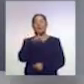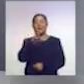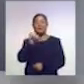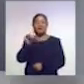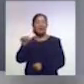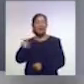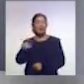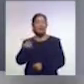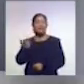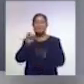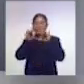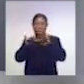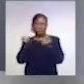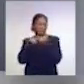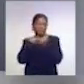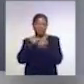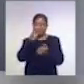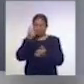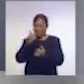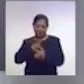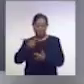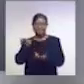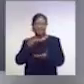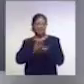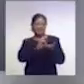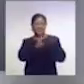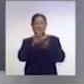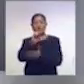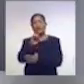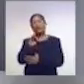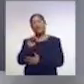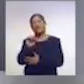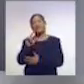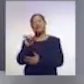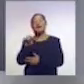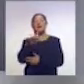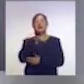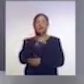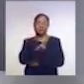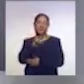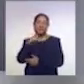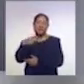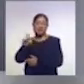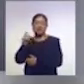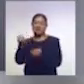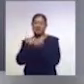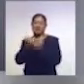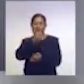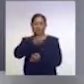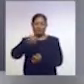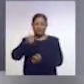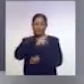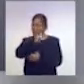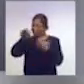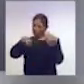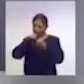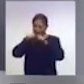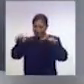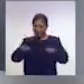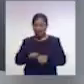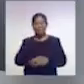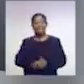deja un comentario. De verdad, agradecemos. Ofelia Rojas Quintero también deja un saludo para todos los que aquí trabajamos. Muchísimas gracias